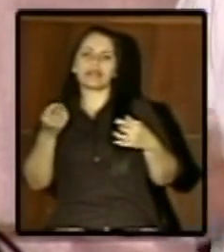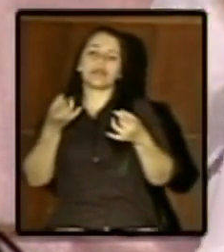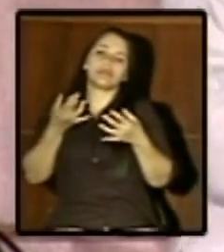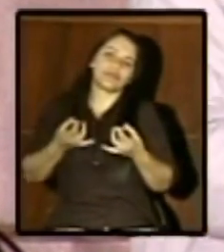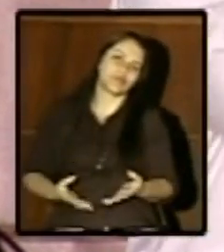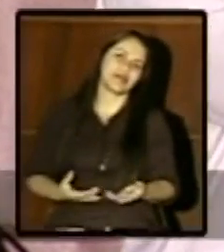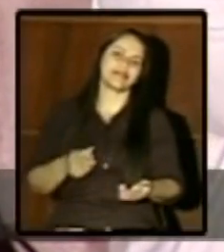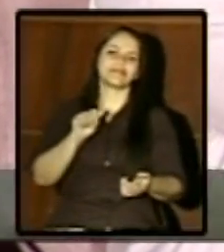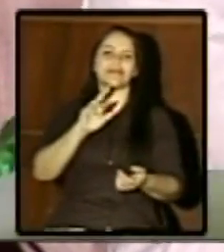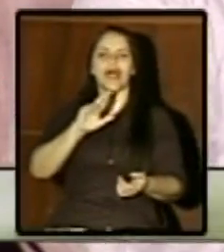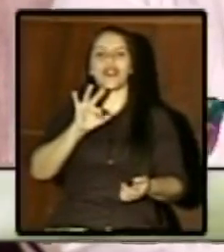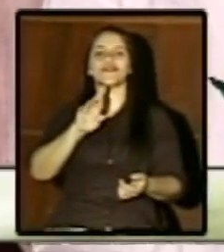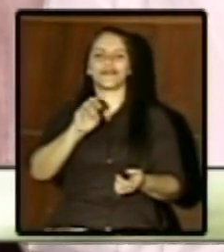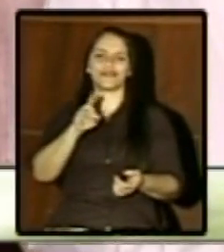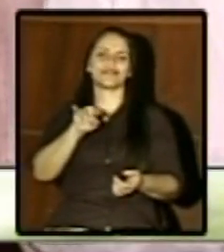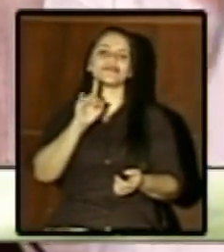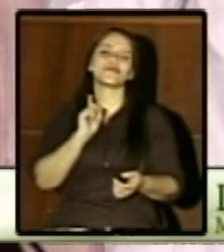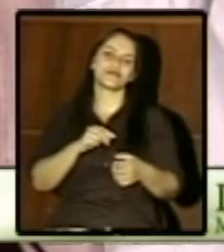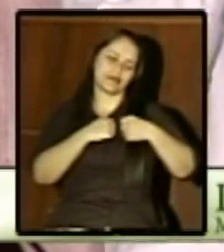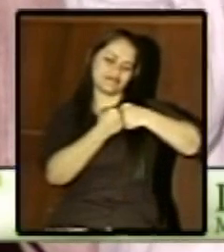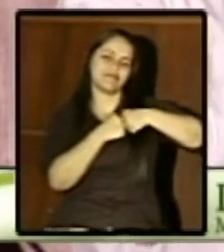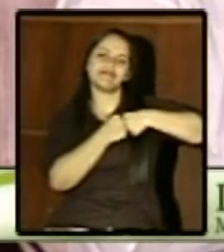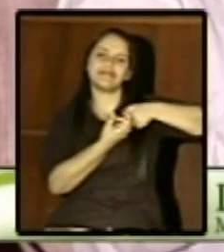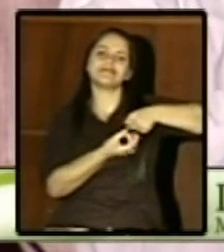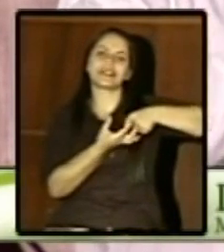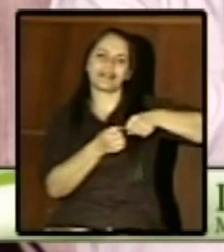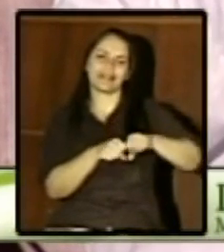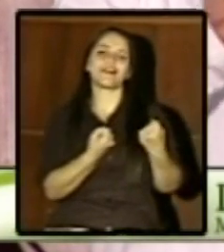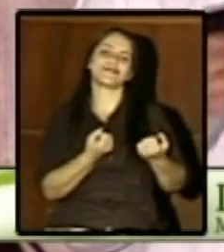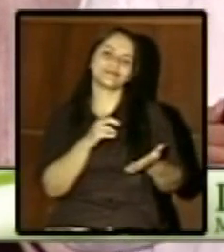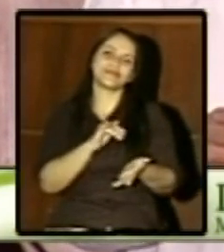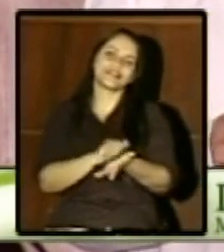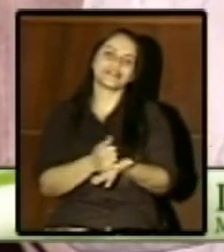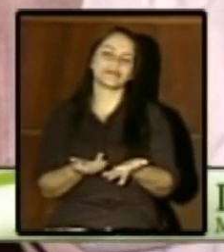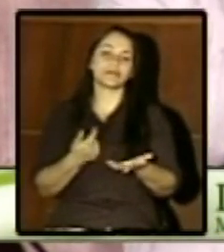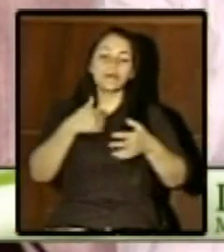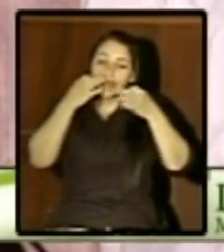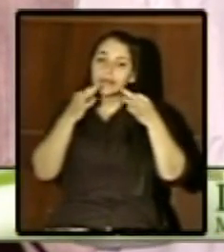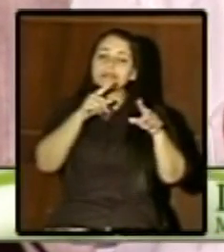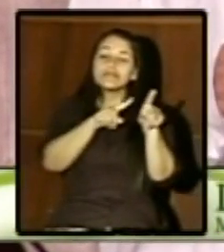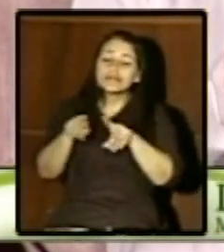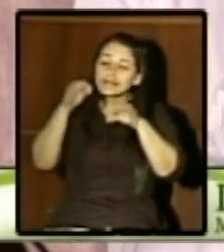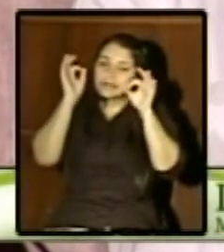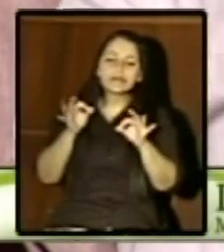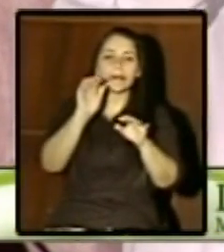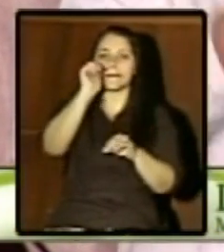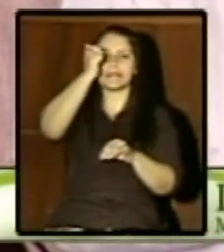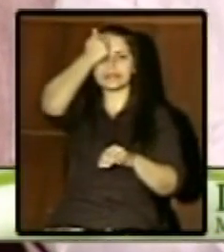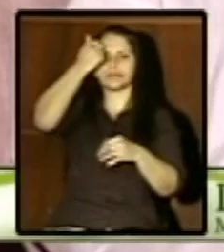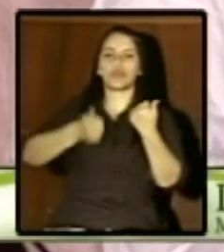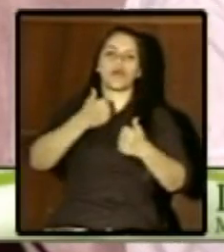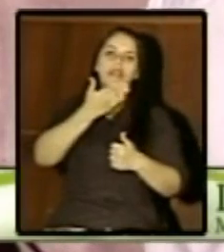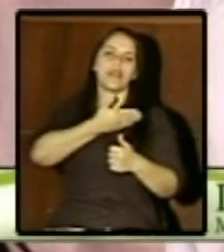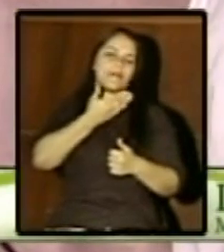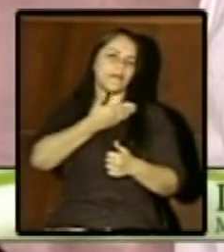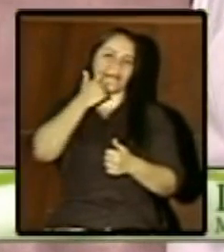tiene 40, está muy joven y ya tiene una artrosis. ¿Por qué? Porque se dañó el cartílago. Entonces, pero la artrosis degenerativa primaria